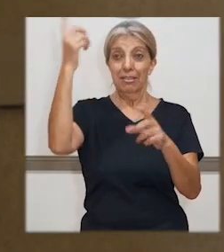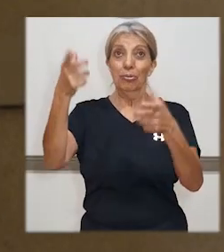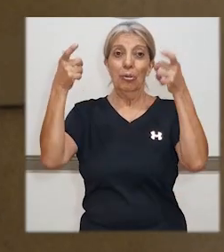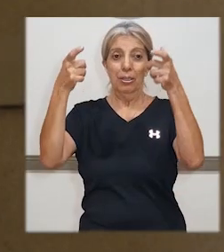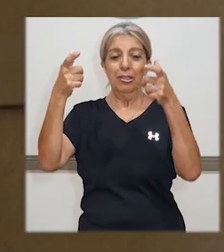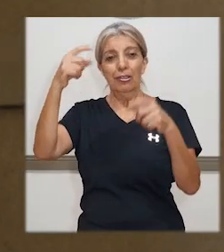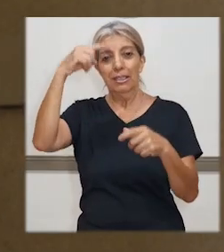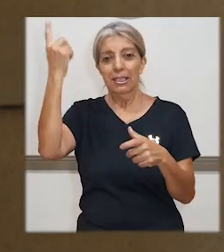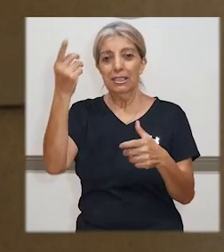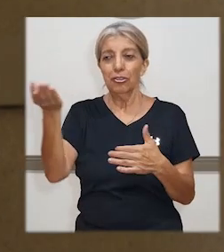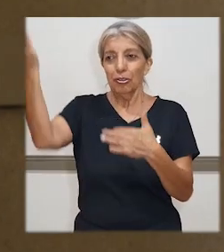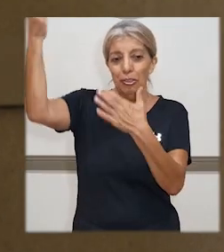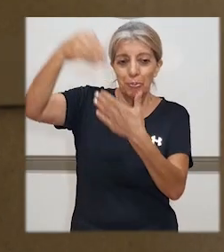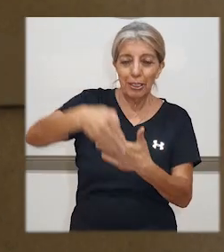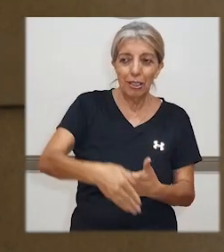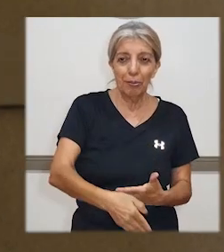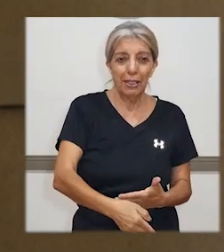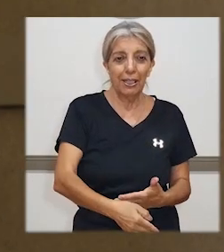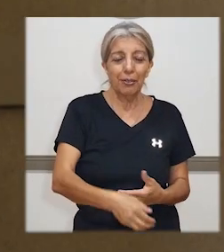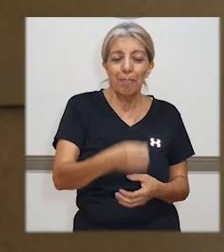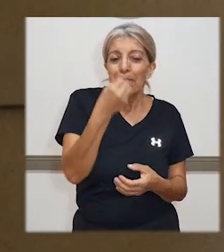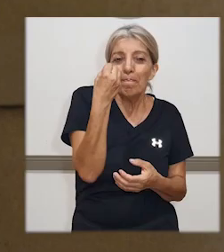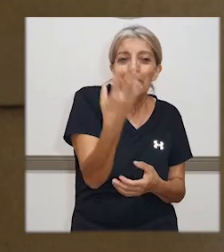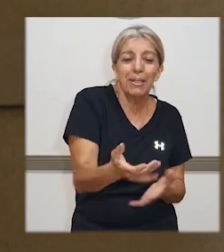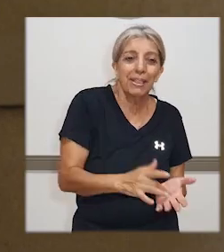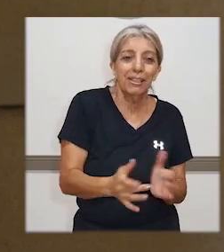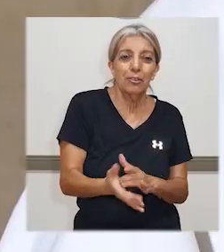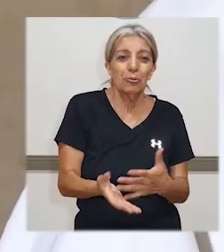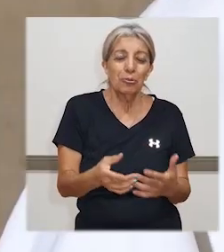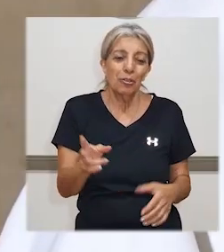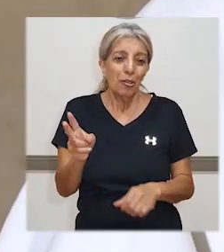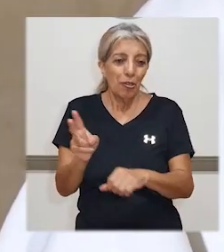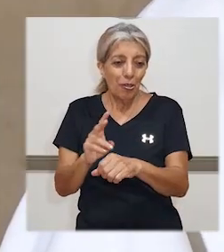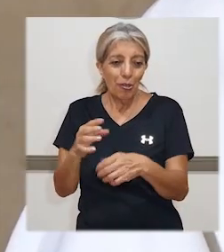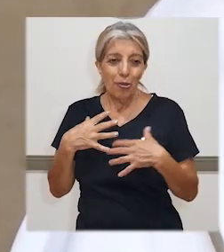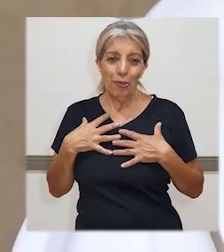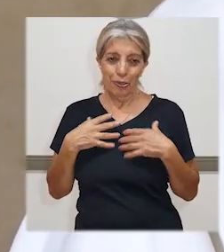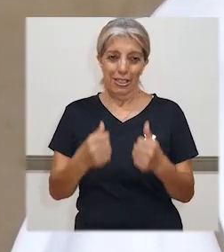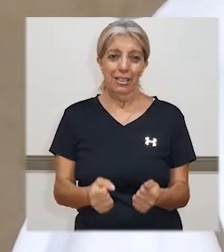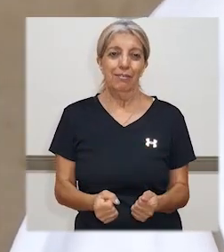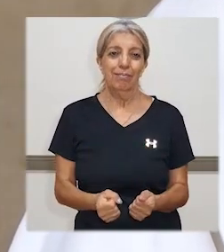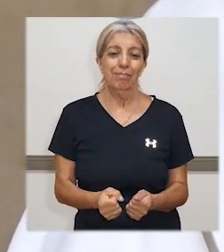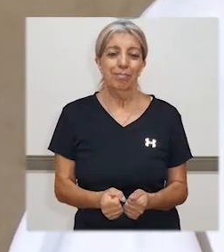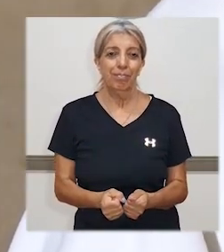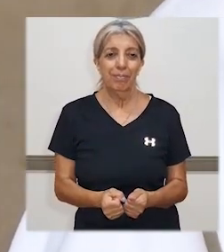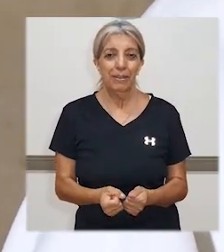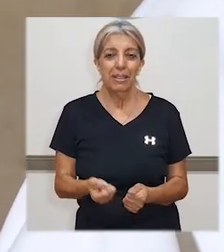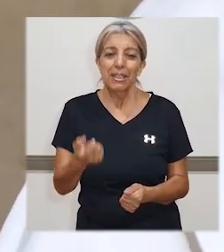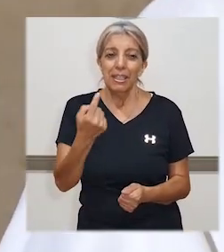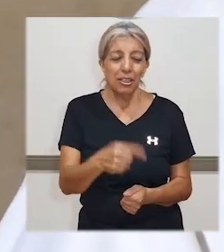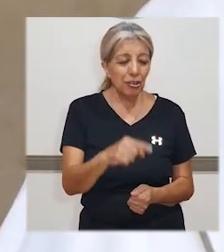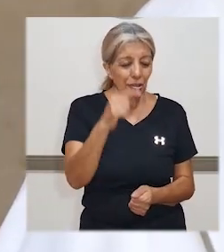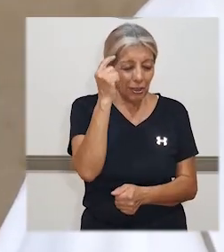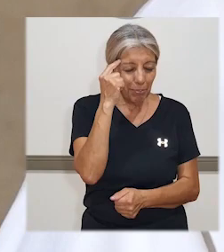que nos regale a todos la experiencia de sentir el llamado de Dios, de escuchar su voz, que nos llama